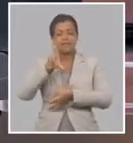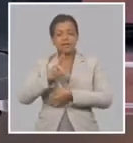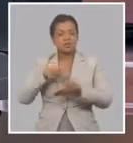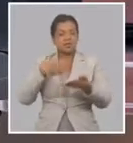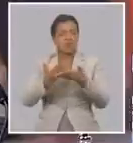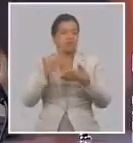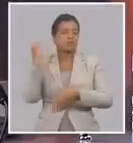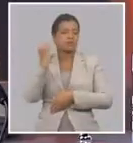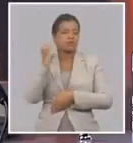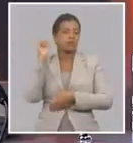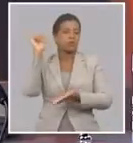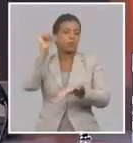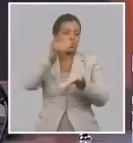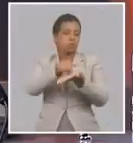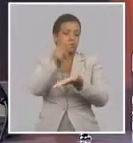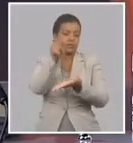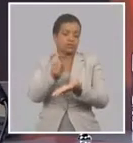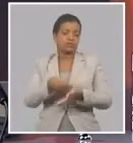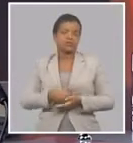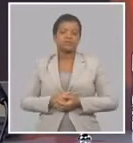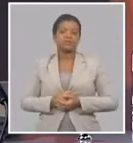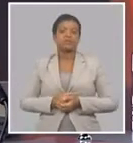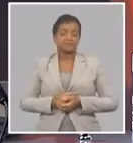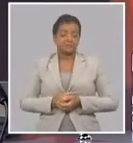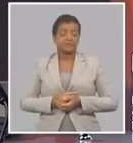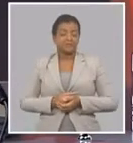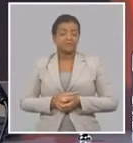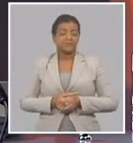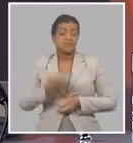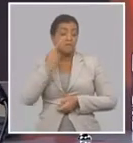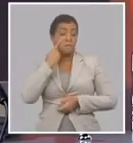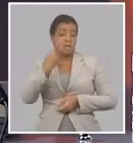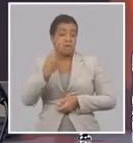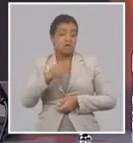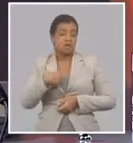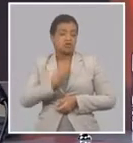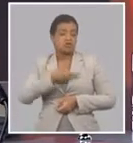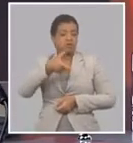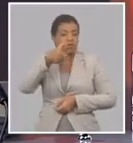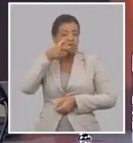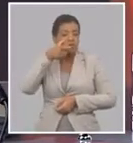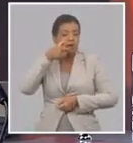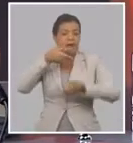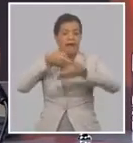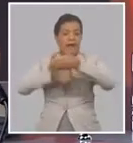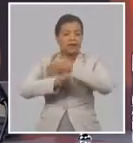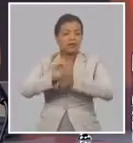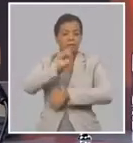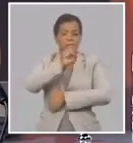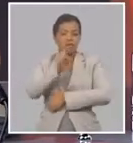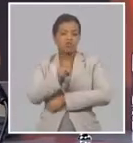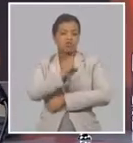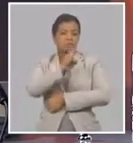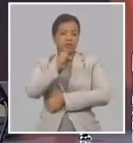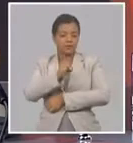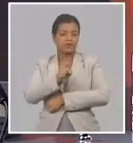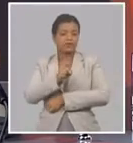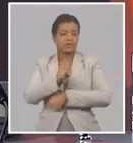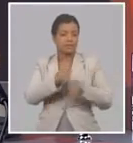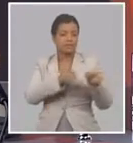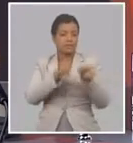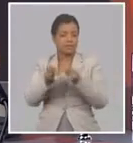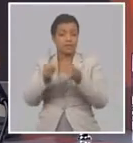viajeros internacionales y grande mira más allá de la vigilancia que se hace en el punto de entrada el pcr